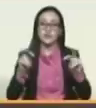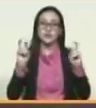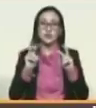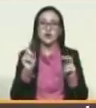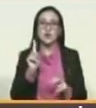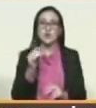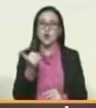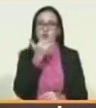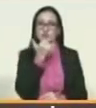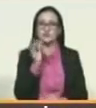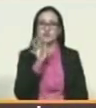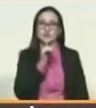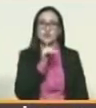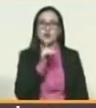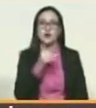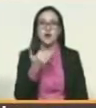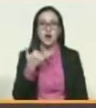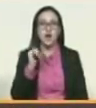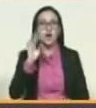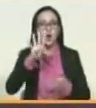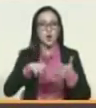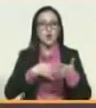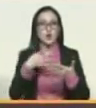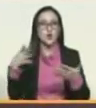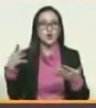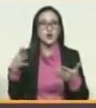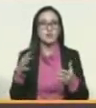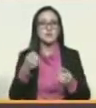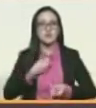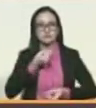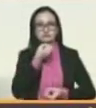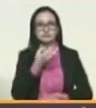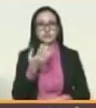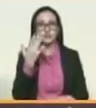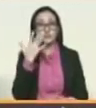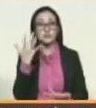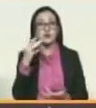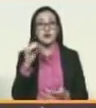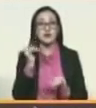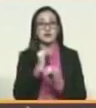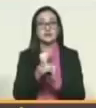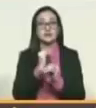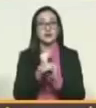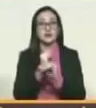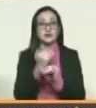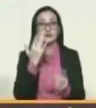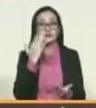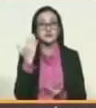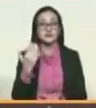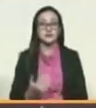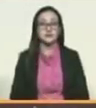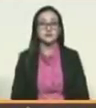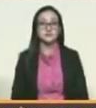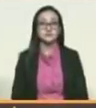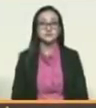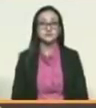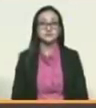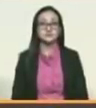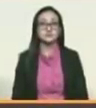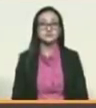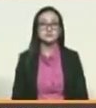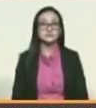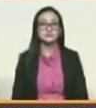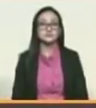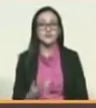ningún tipo de confusión. Está en el cronograma, lo declaré y lo puedes ver en la página del Consejo Nacional Electoral. En relación con